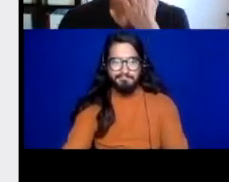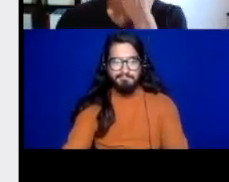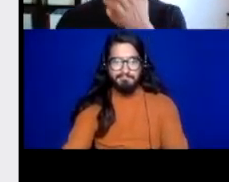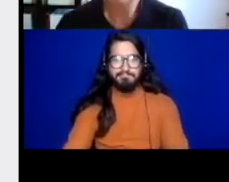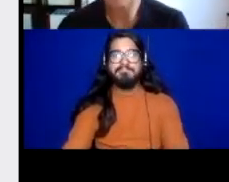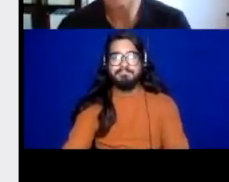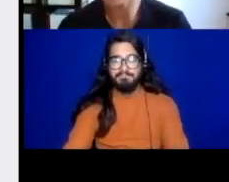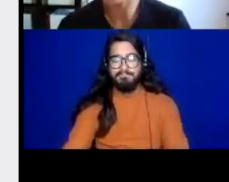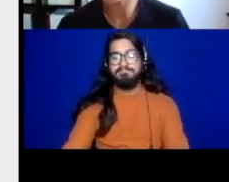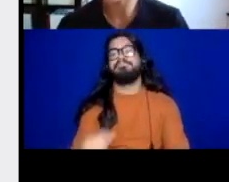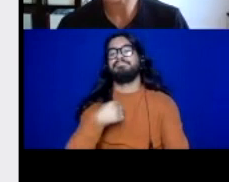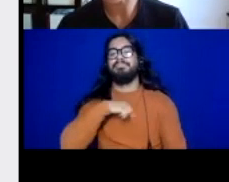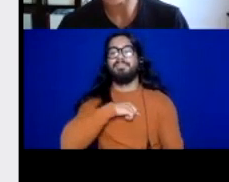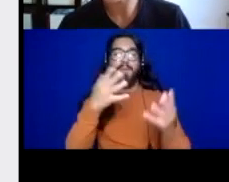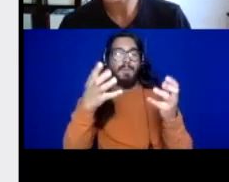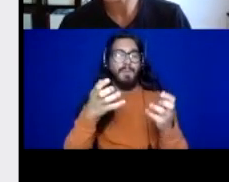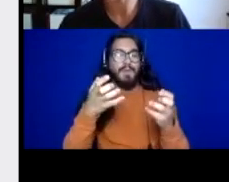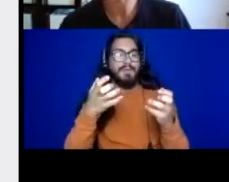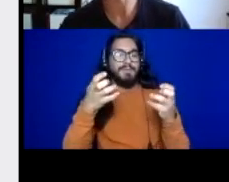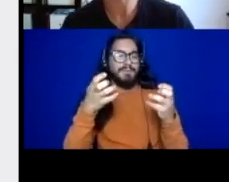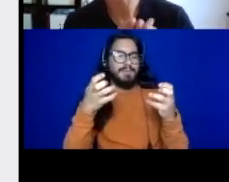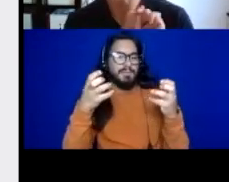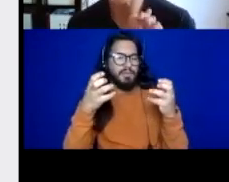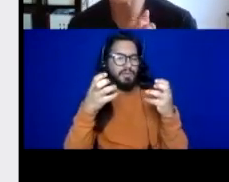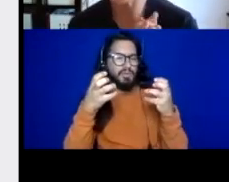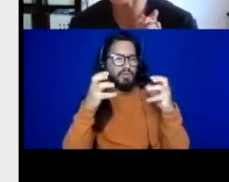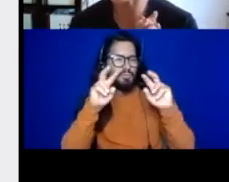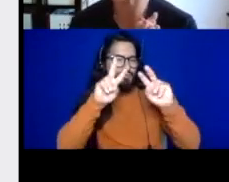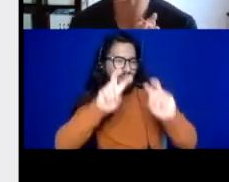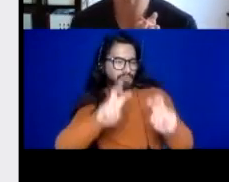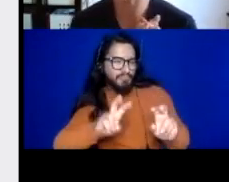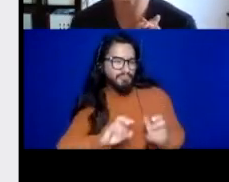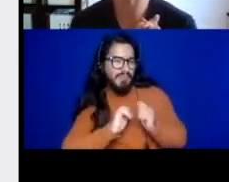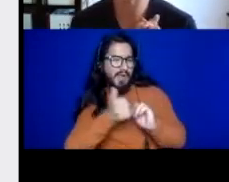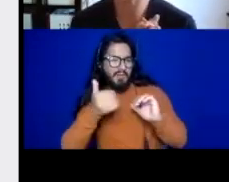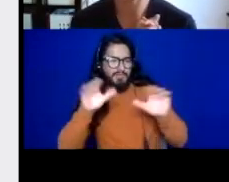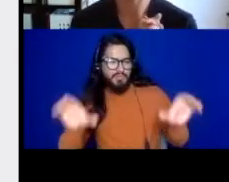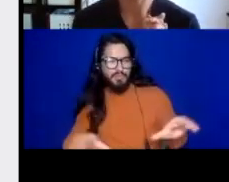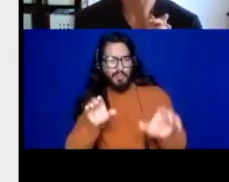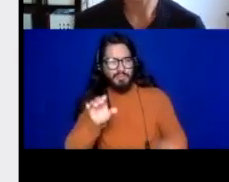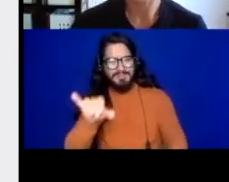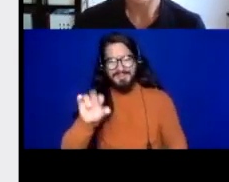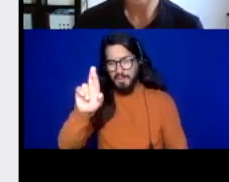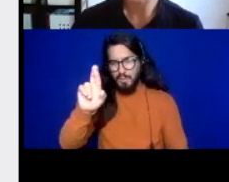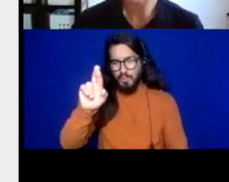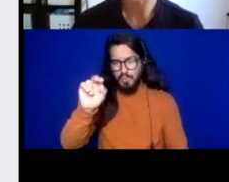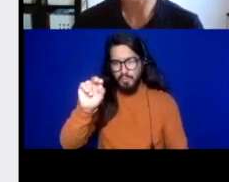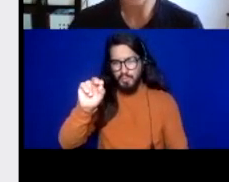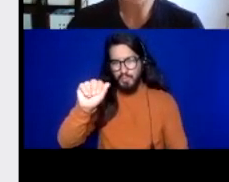Yeah, and we wanted to break down a little bit about. Sí, queríamos hablar un poco de cómo ustedes están haciendo esto, Rash. ¿Puedes compartir